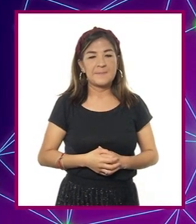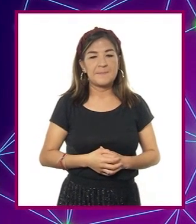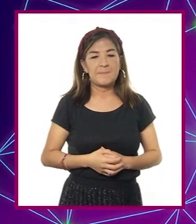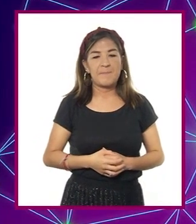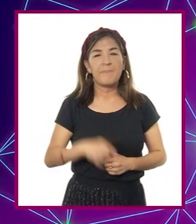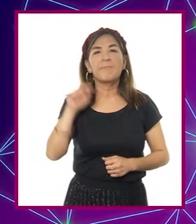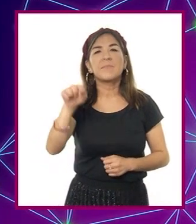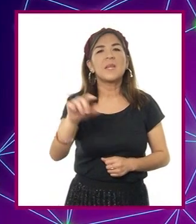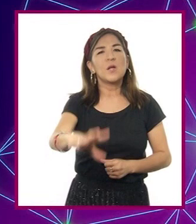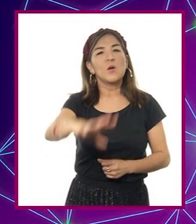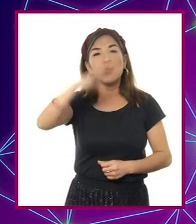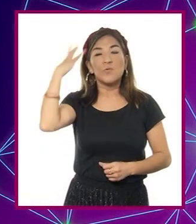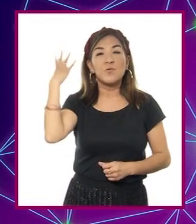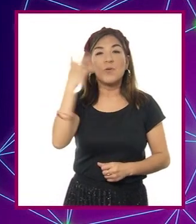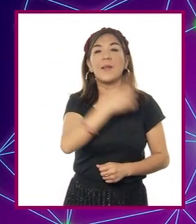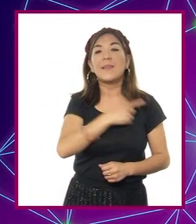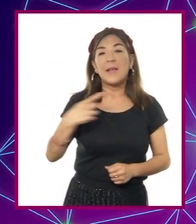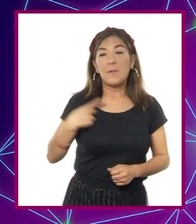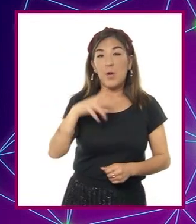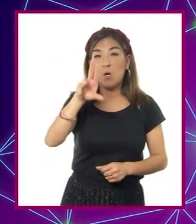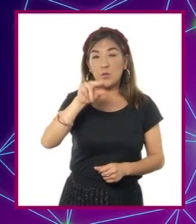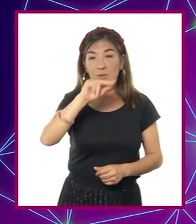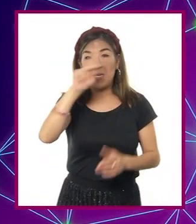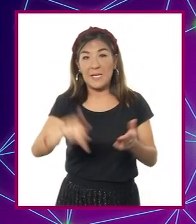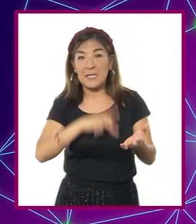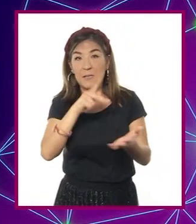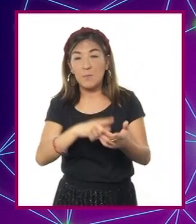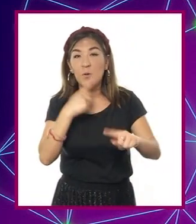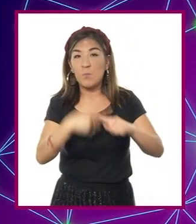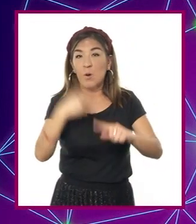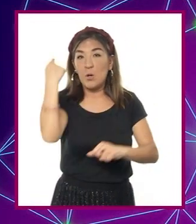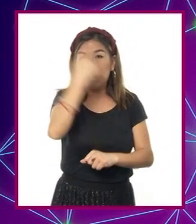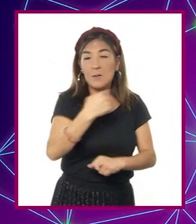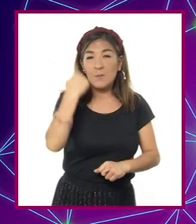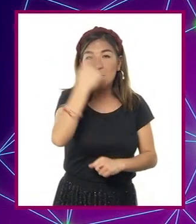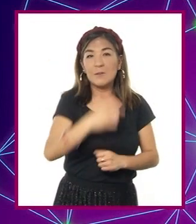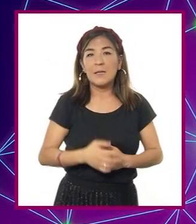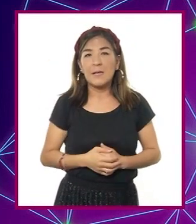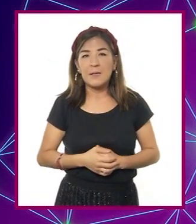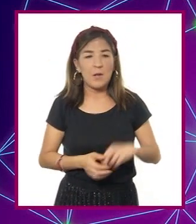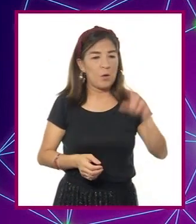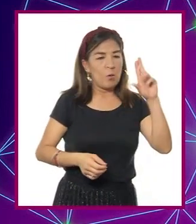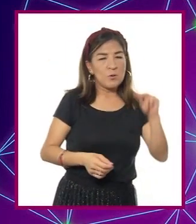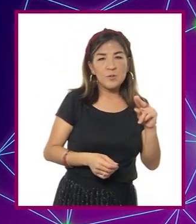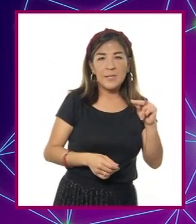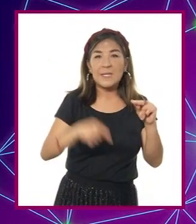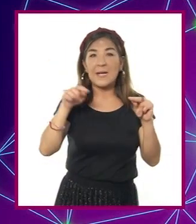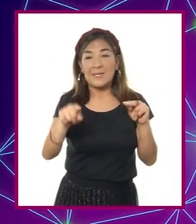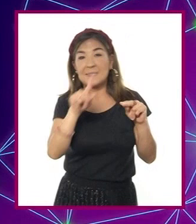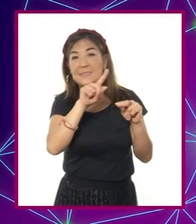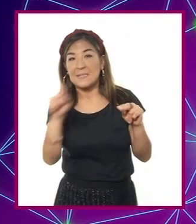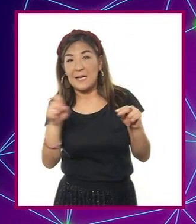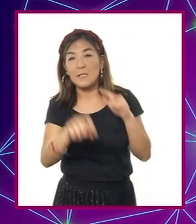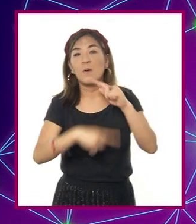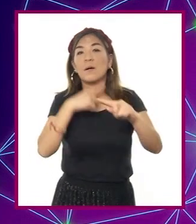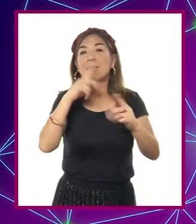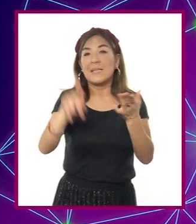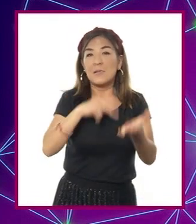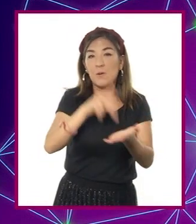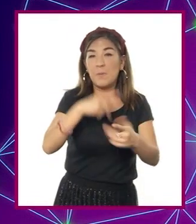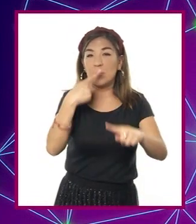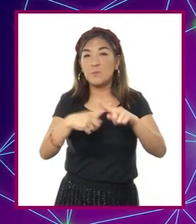velocidad deberá ser de 80 km por hora, entre 80 y 100 km por hora,